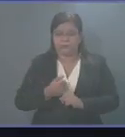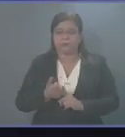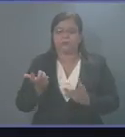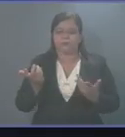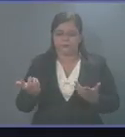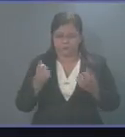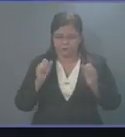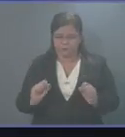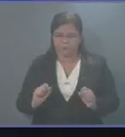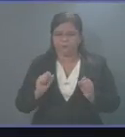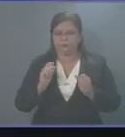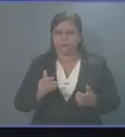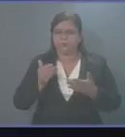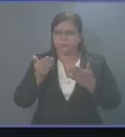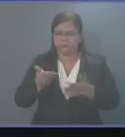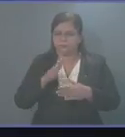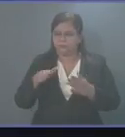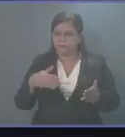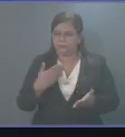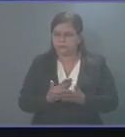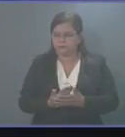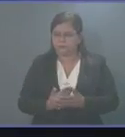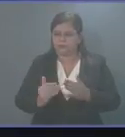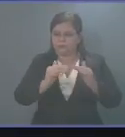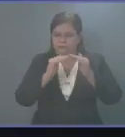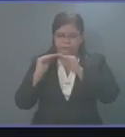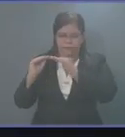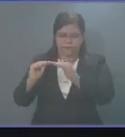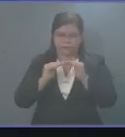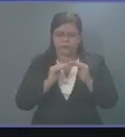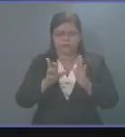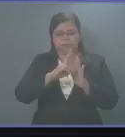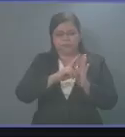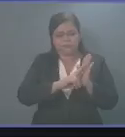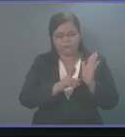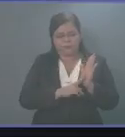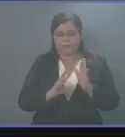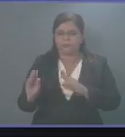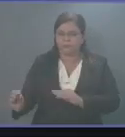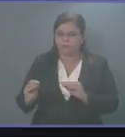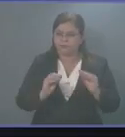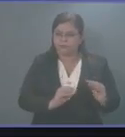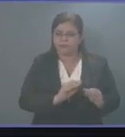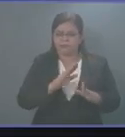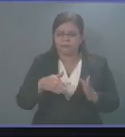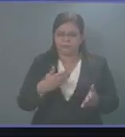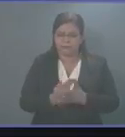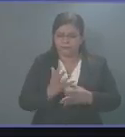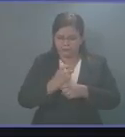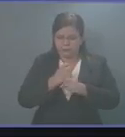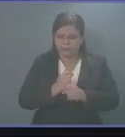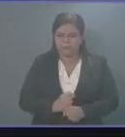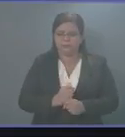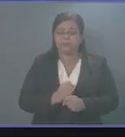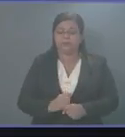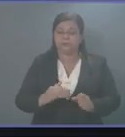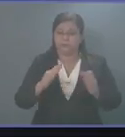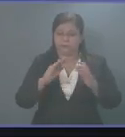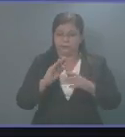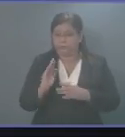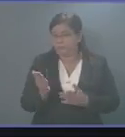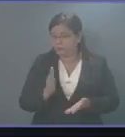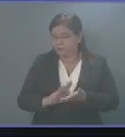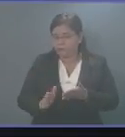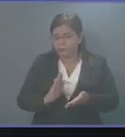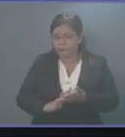de contribuir a la uniformidad, registro y ejecución de las garantías mobiliarias, así